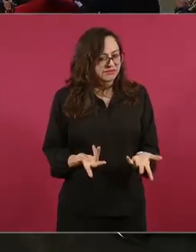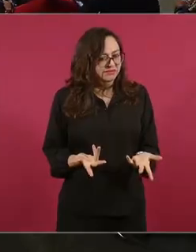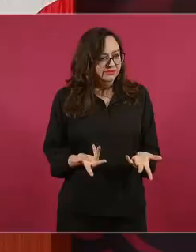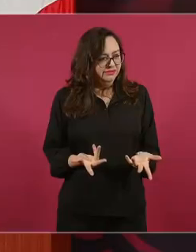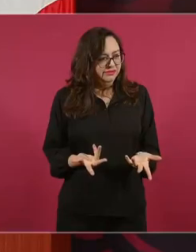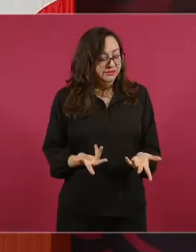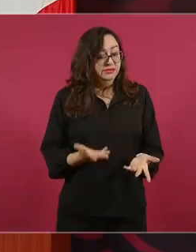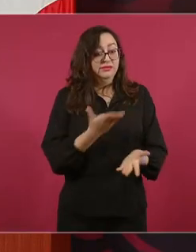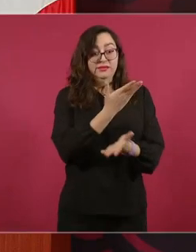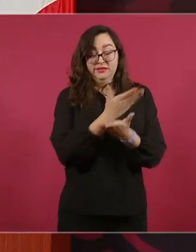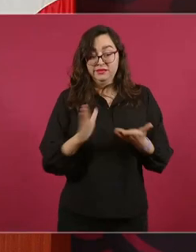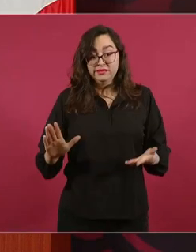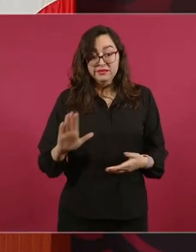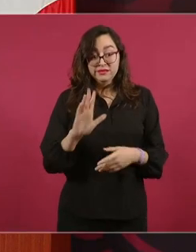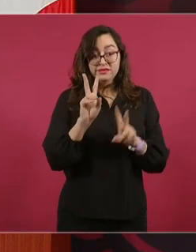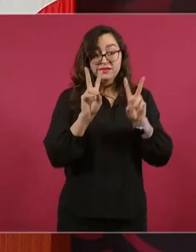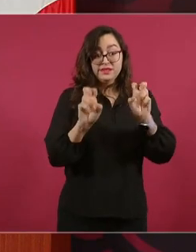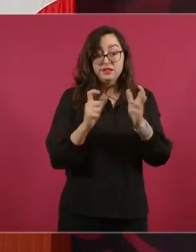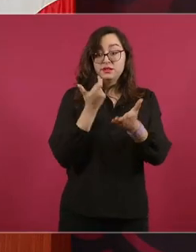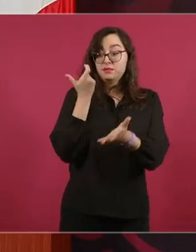lámina.